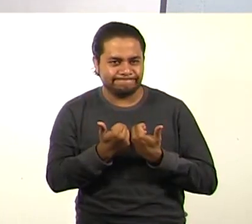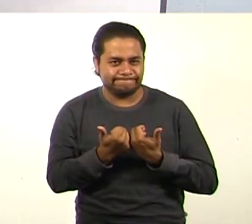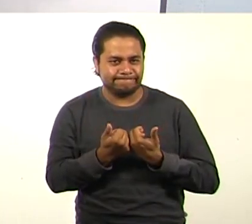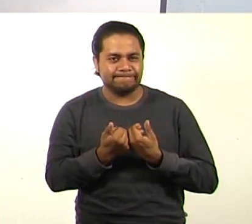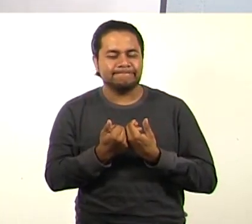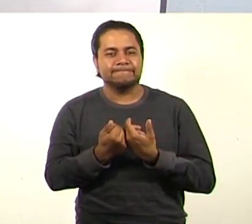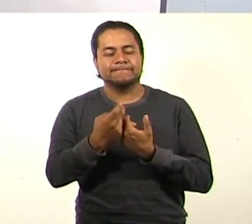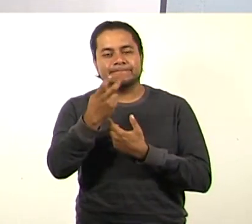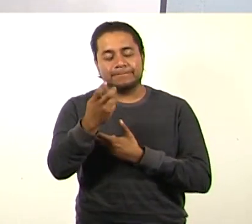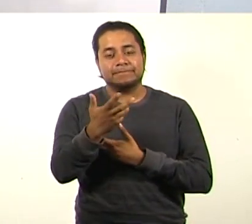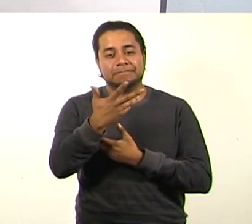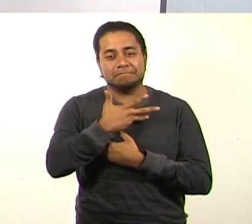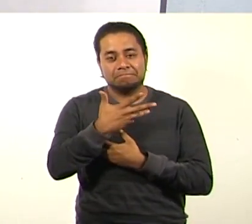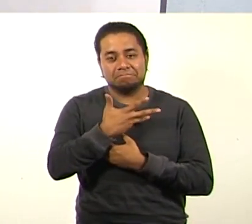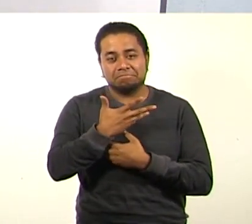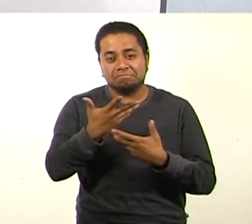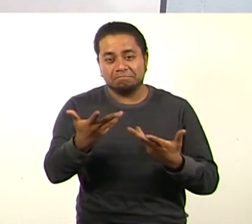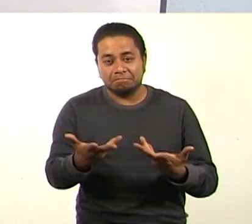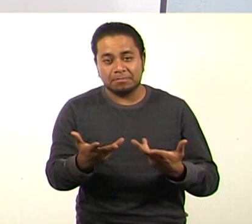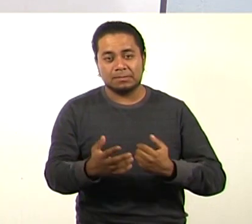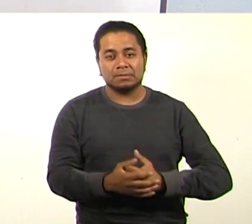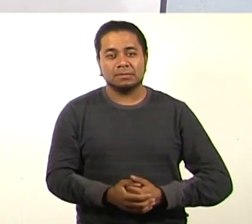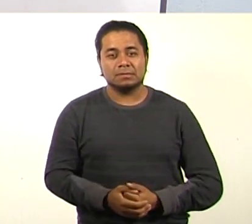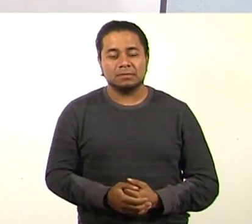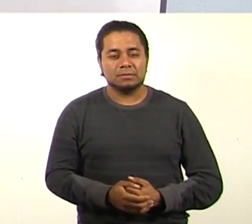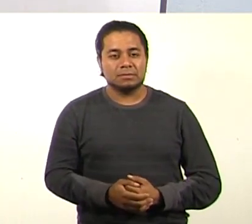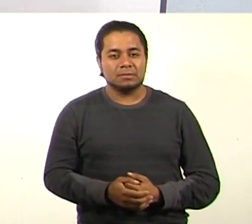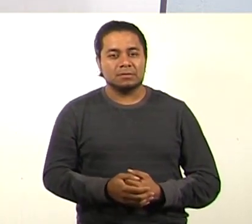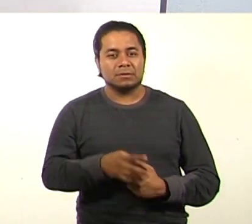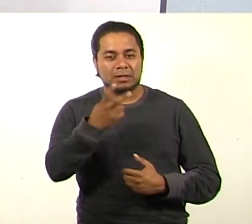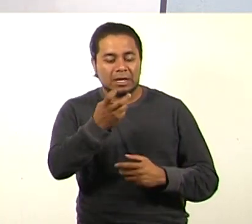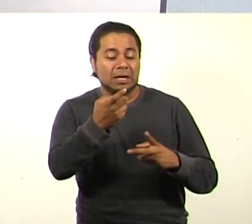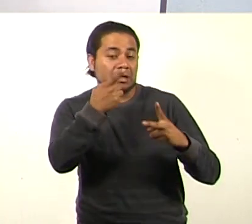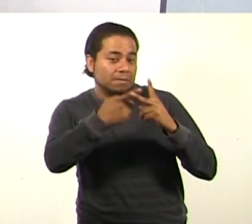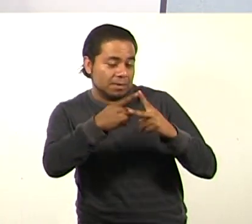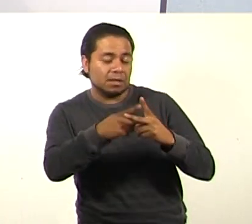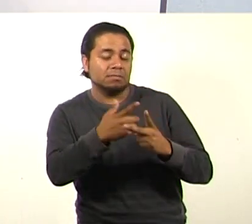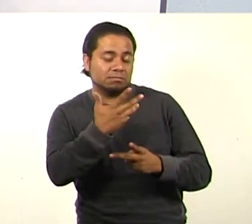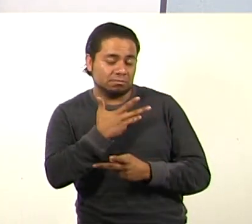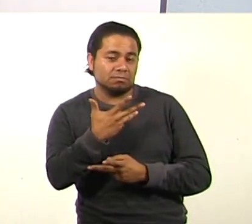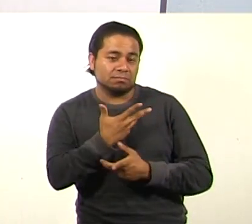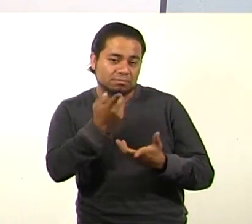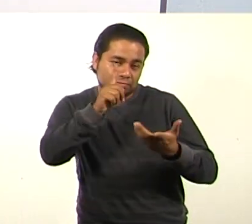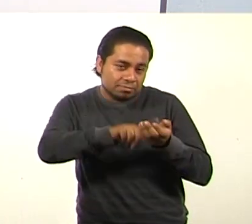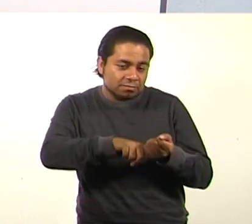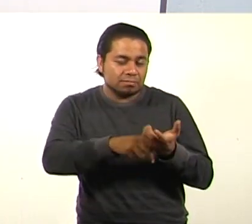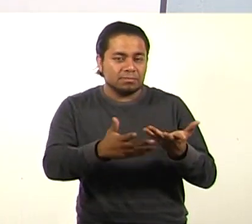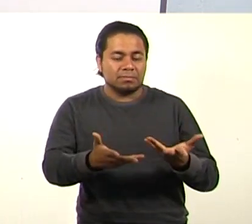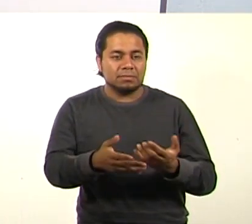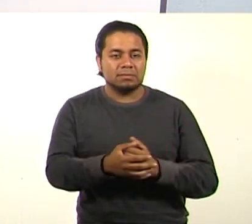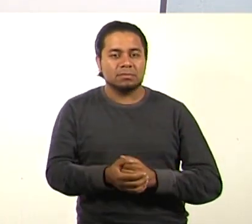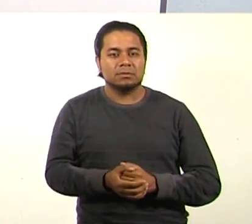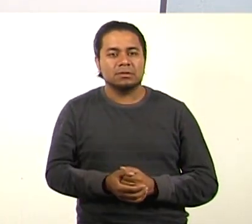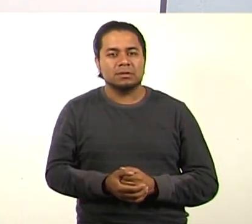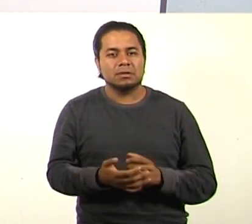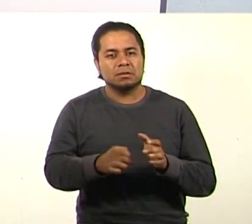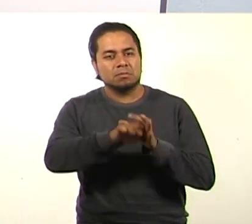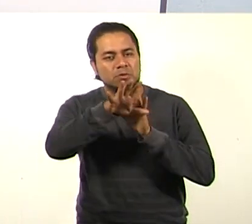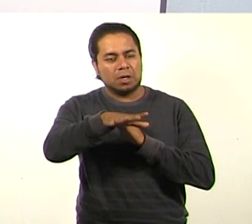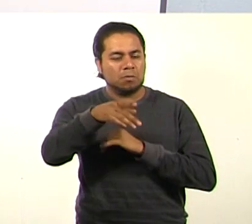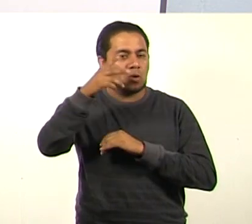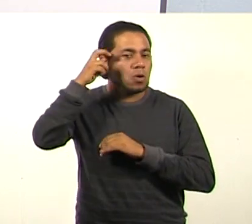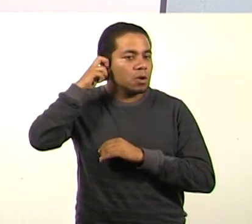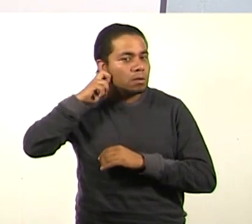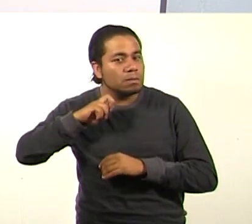de un elemento matemático. Entonces, por ejemplo, si viajamos a